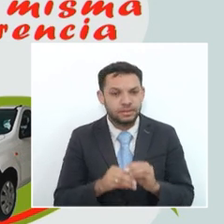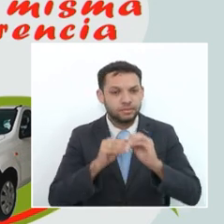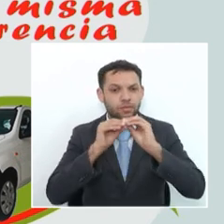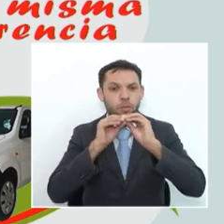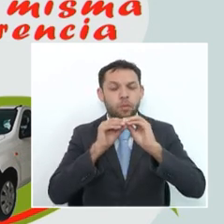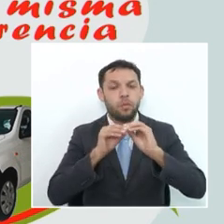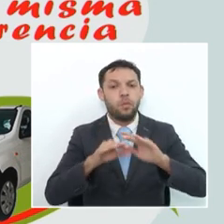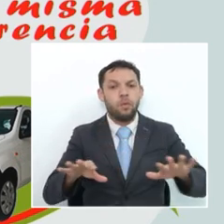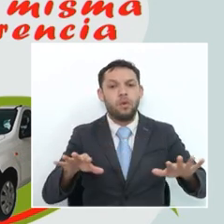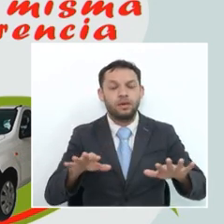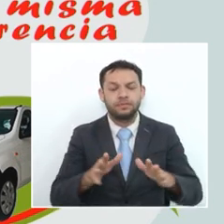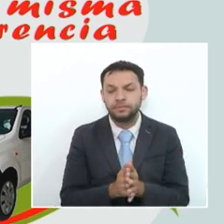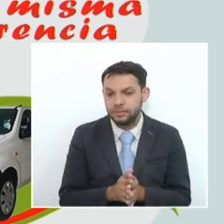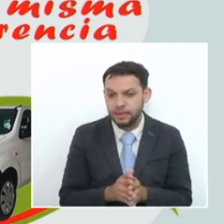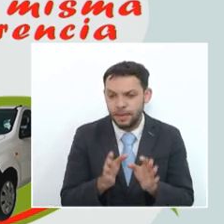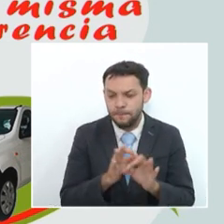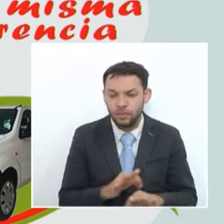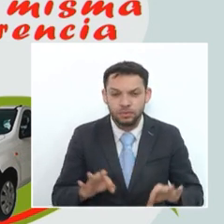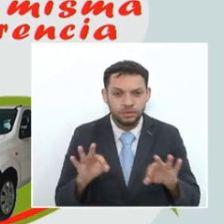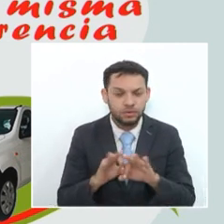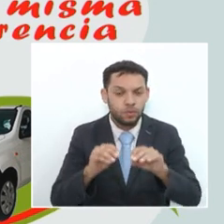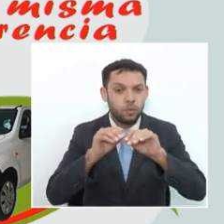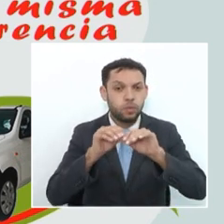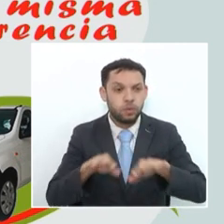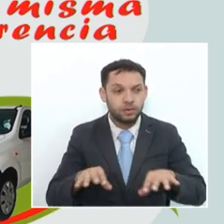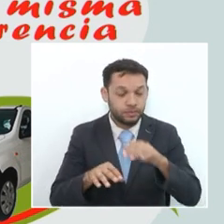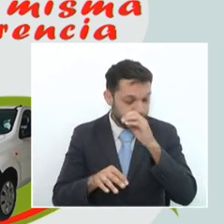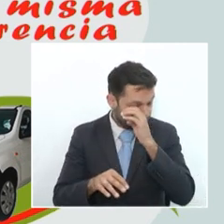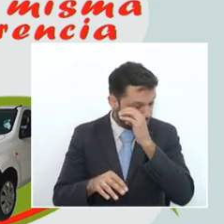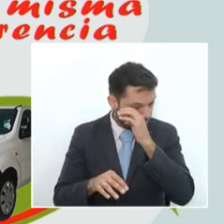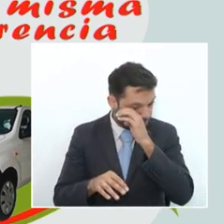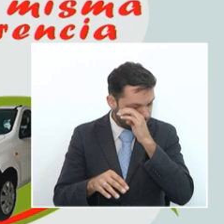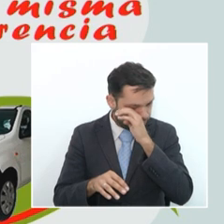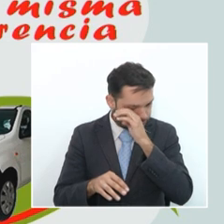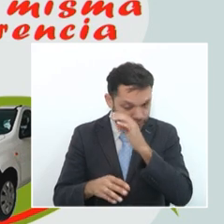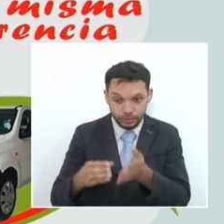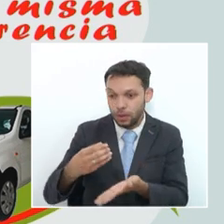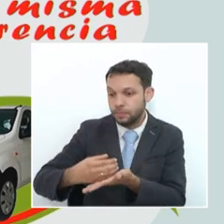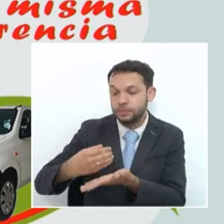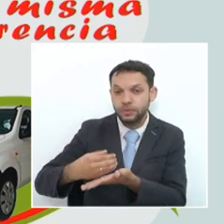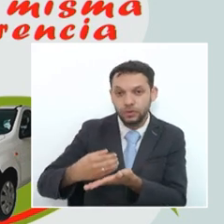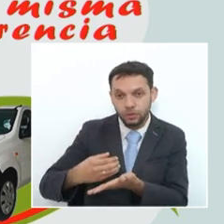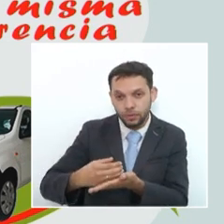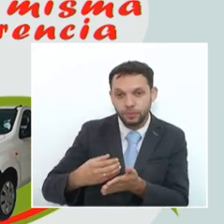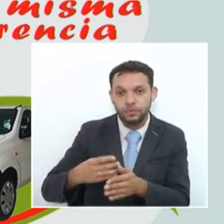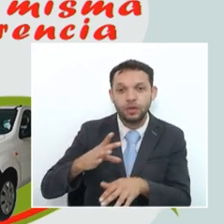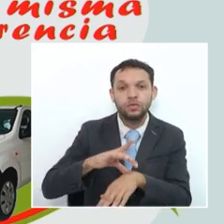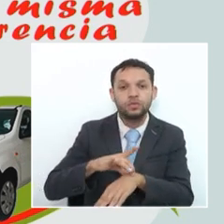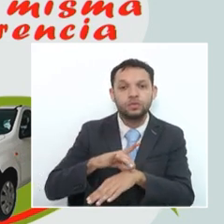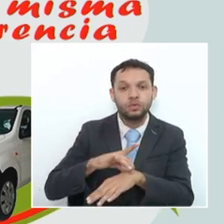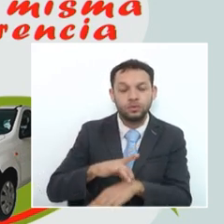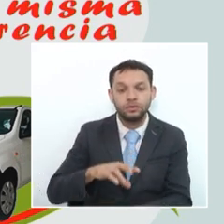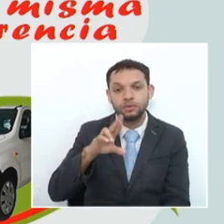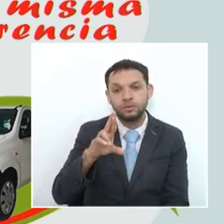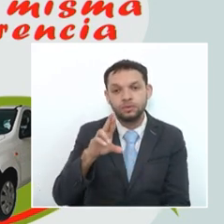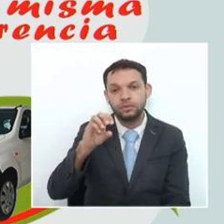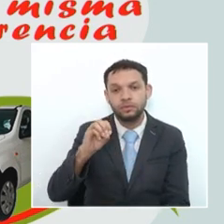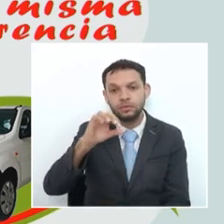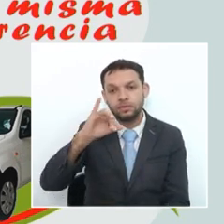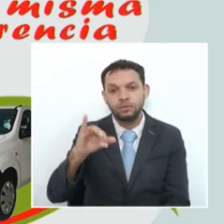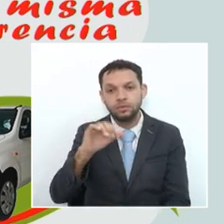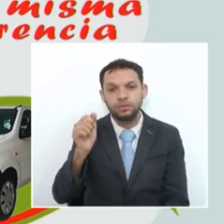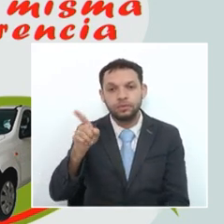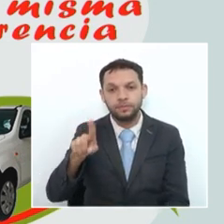noticia mucho más importante, que todos los productos Dr. Rojas van a estar con el 30%